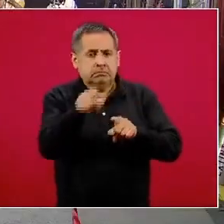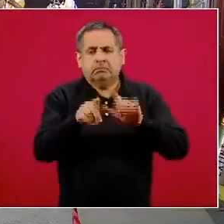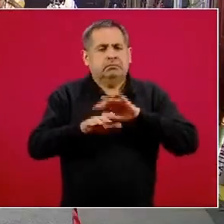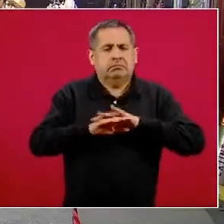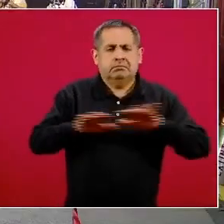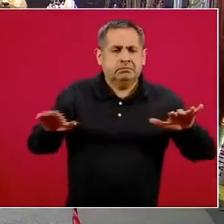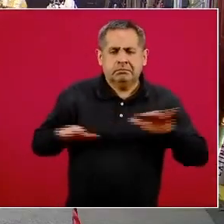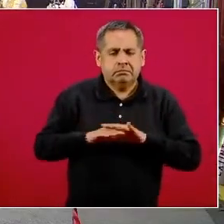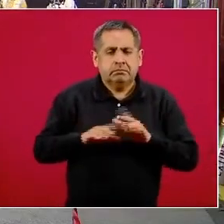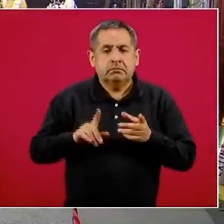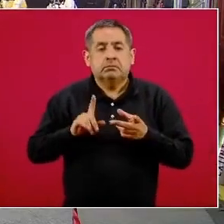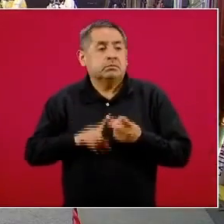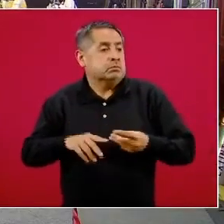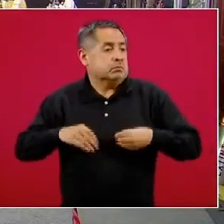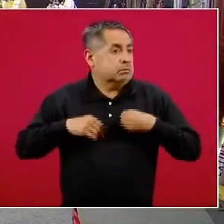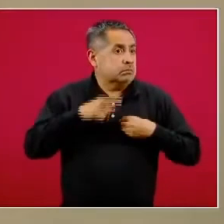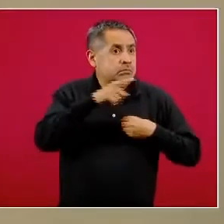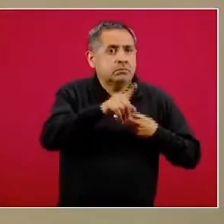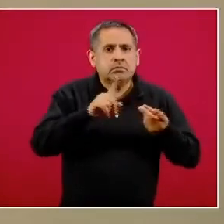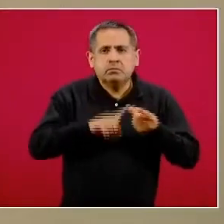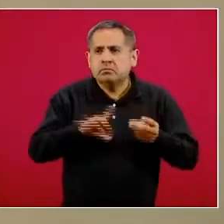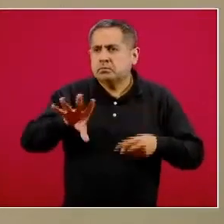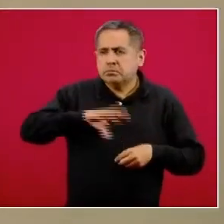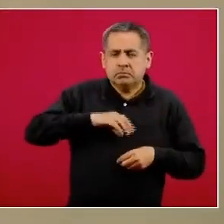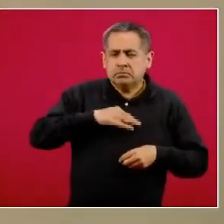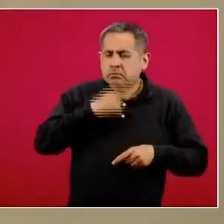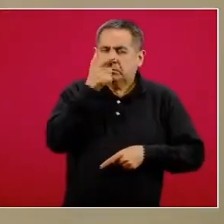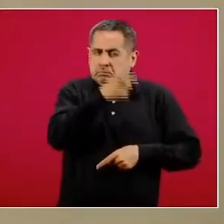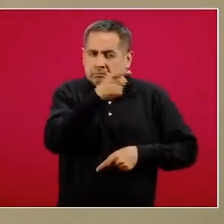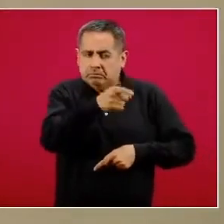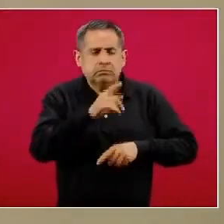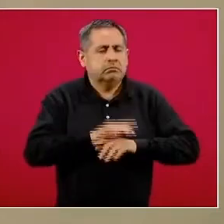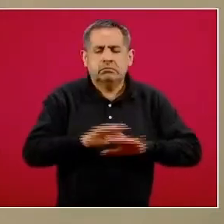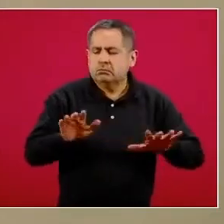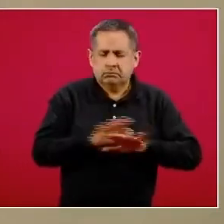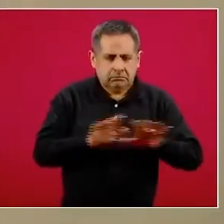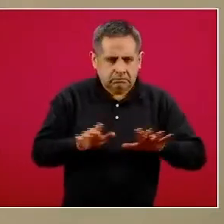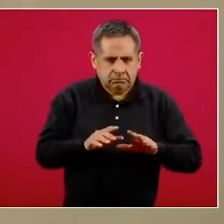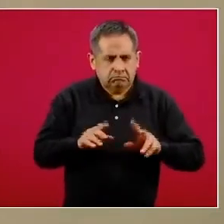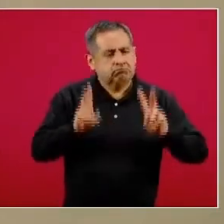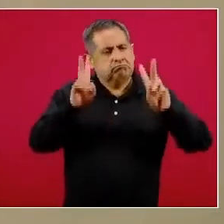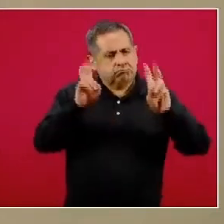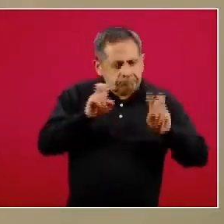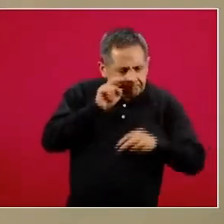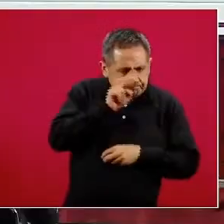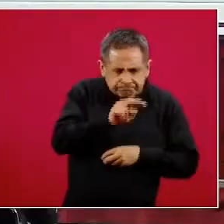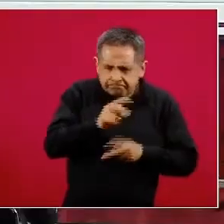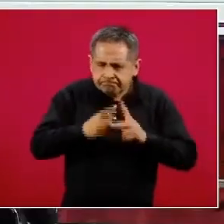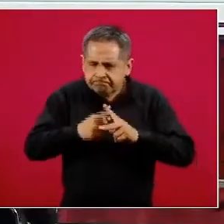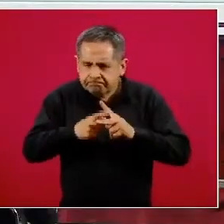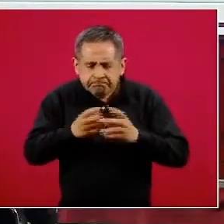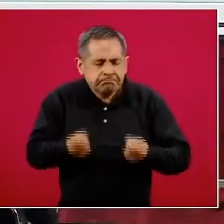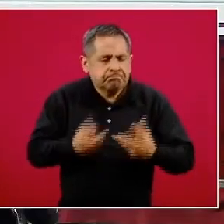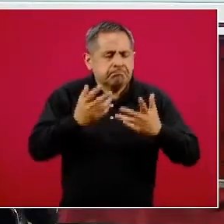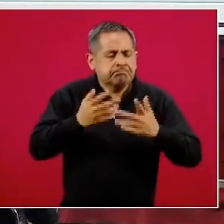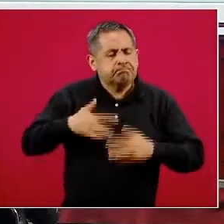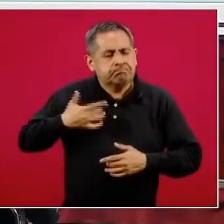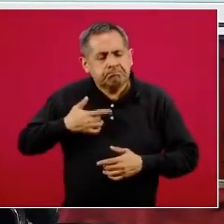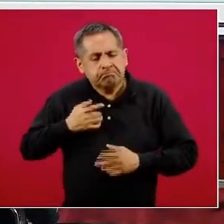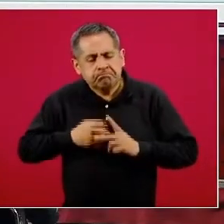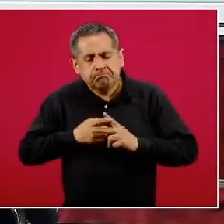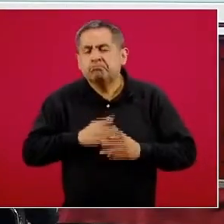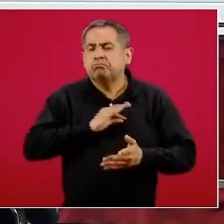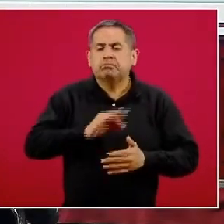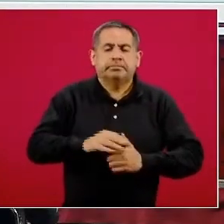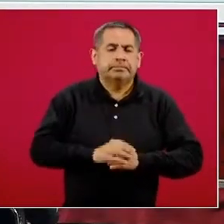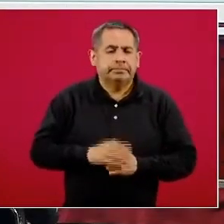dónde se encuentra la persona, en dónde se contagió, pero se puede descargar esta base de datos para hacer diferentes análisis.